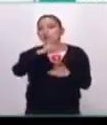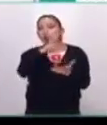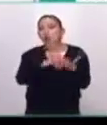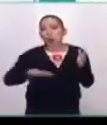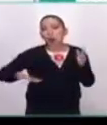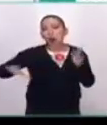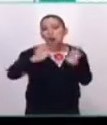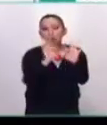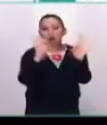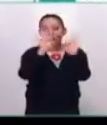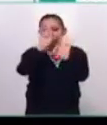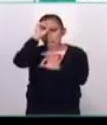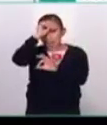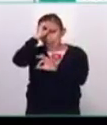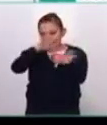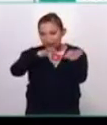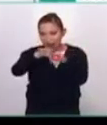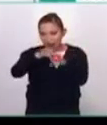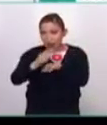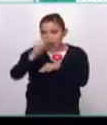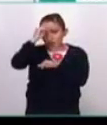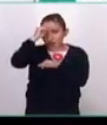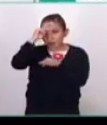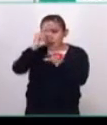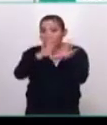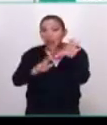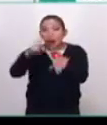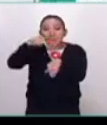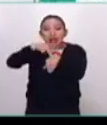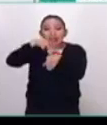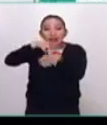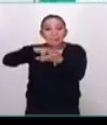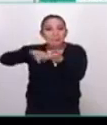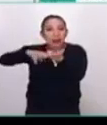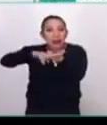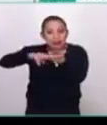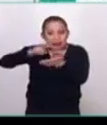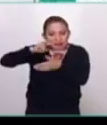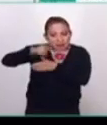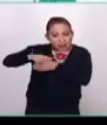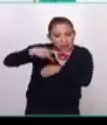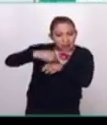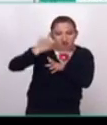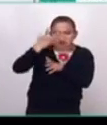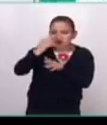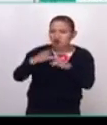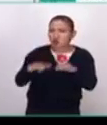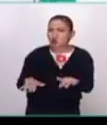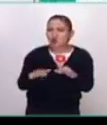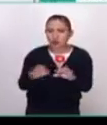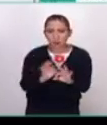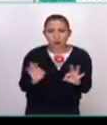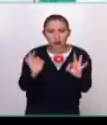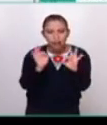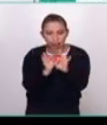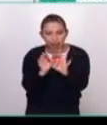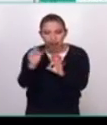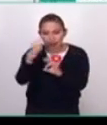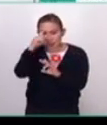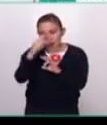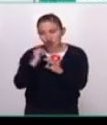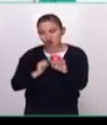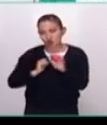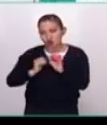importante zona minera del norte de México, pero de piedra verde, la piedra que era preciosa y significativa en el